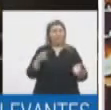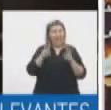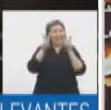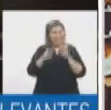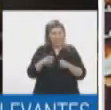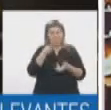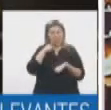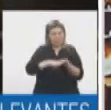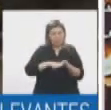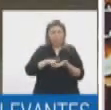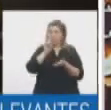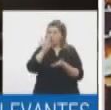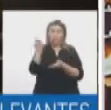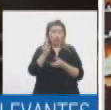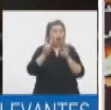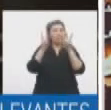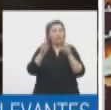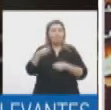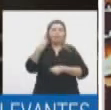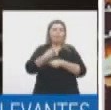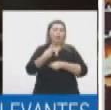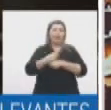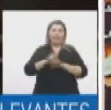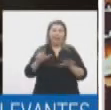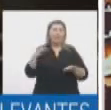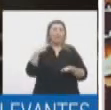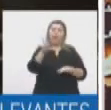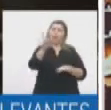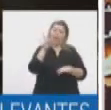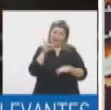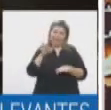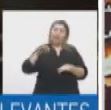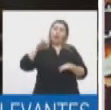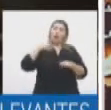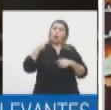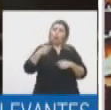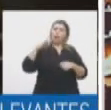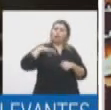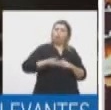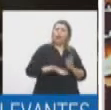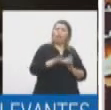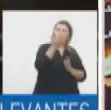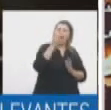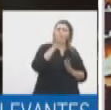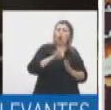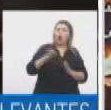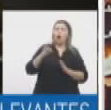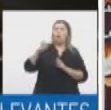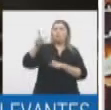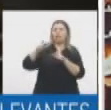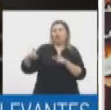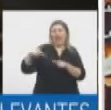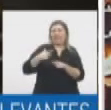vuelve la discusión bien y una vez aprobada entonces allí ya pasa ejecutivo al ejecutivo nacional para